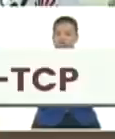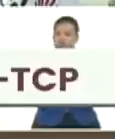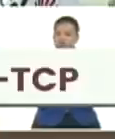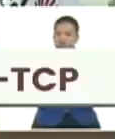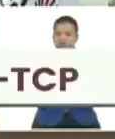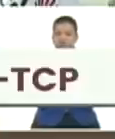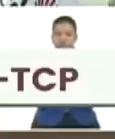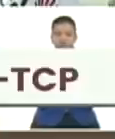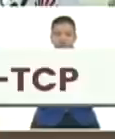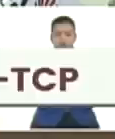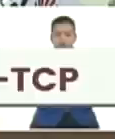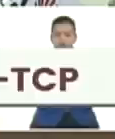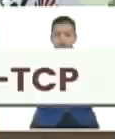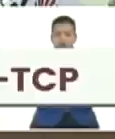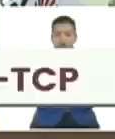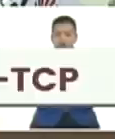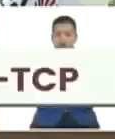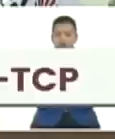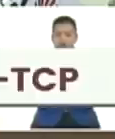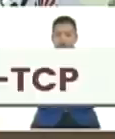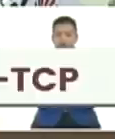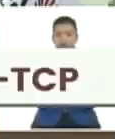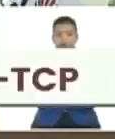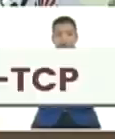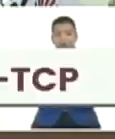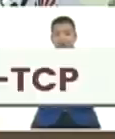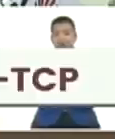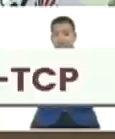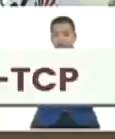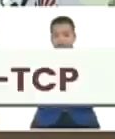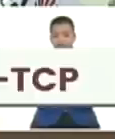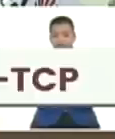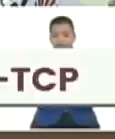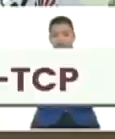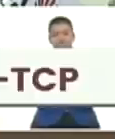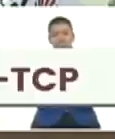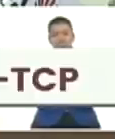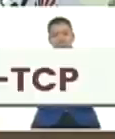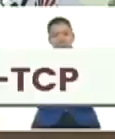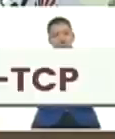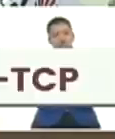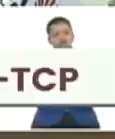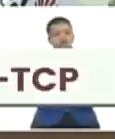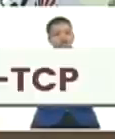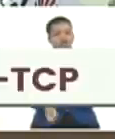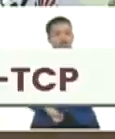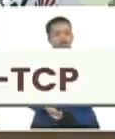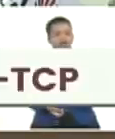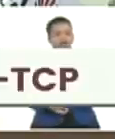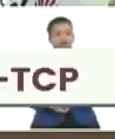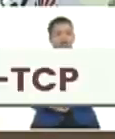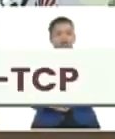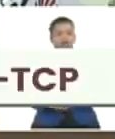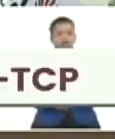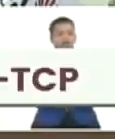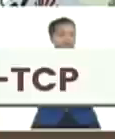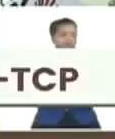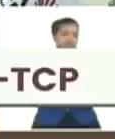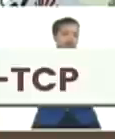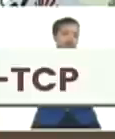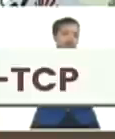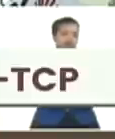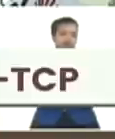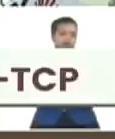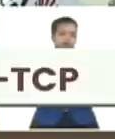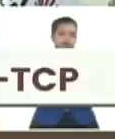independencia. Séptimo, denuncian también el trato discriminatorio de Estados Unidos como